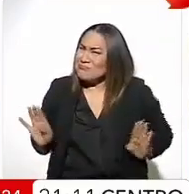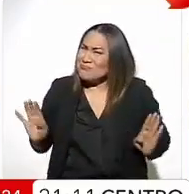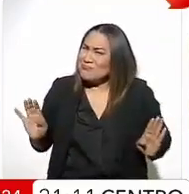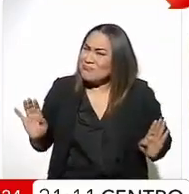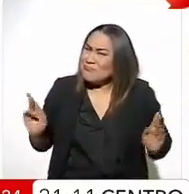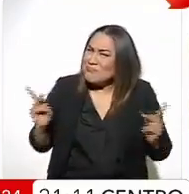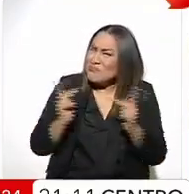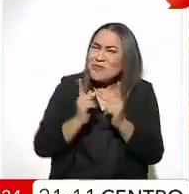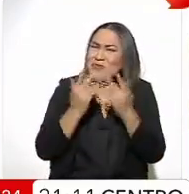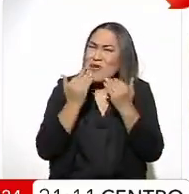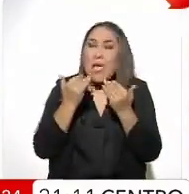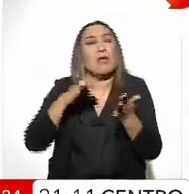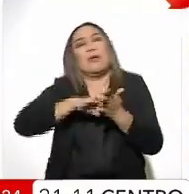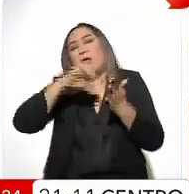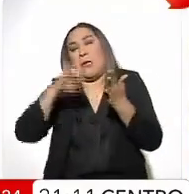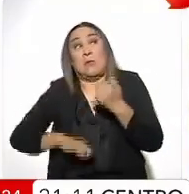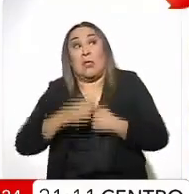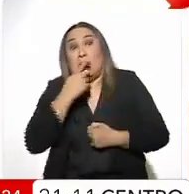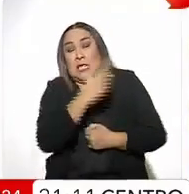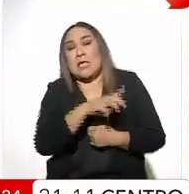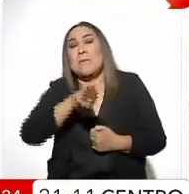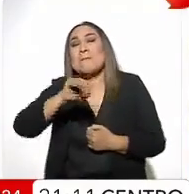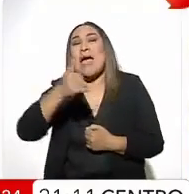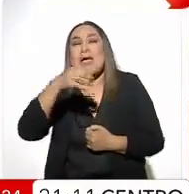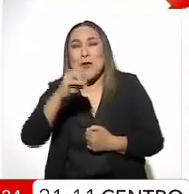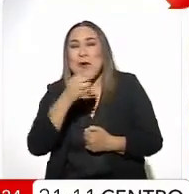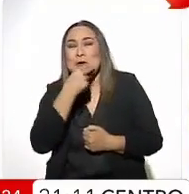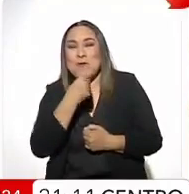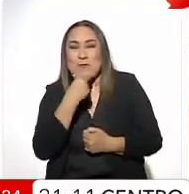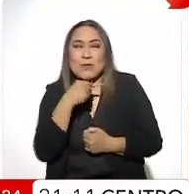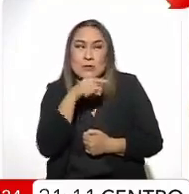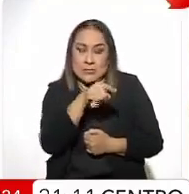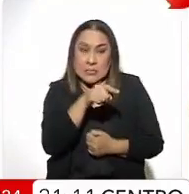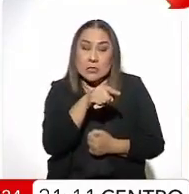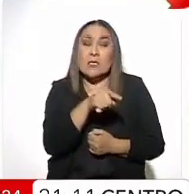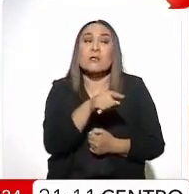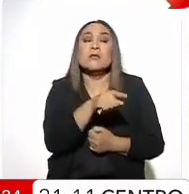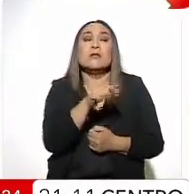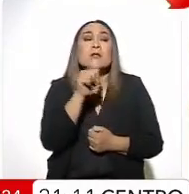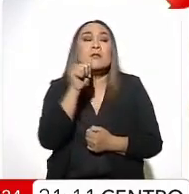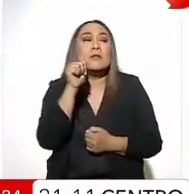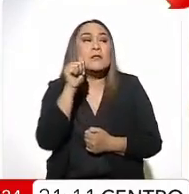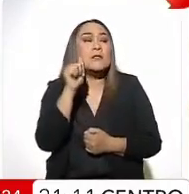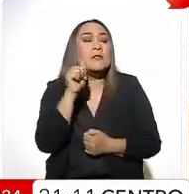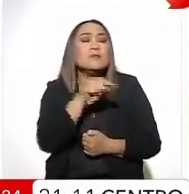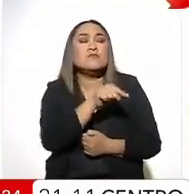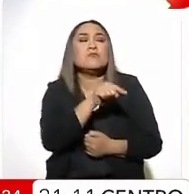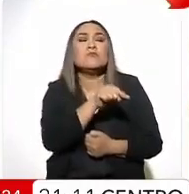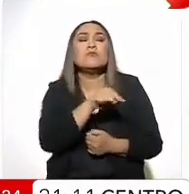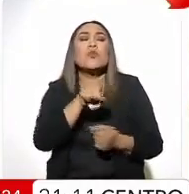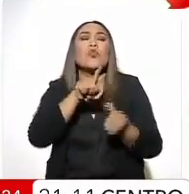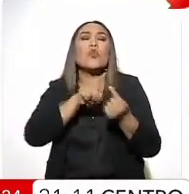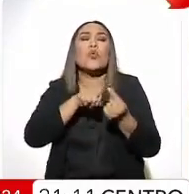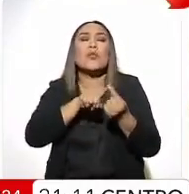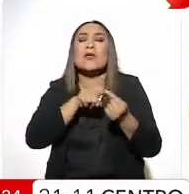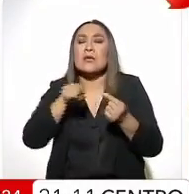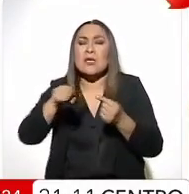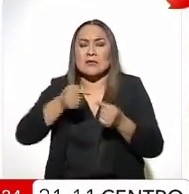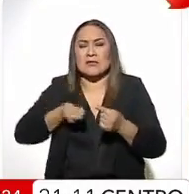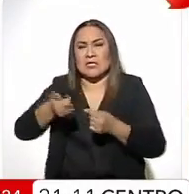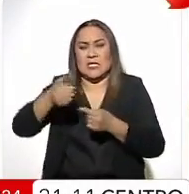que Mayo Zambada, que se mantenía en la Sierra Madres, en el Triángulo